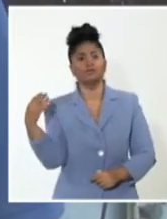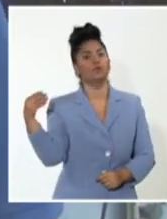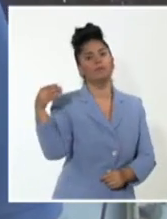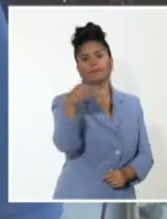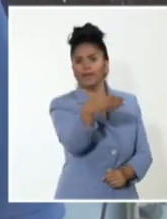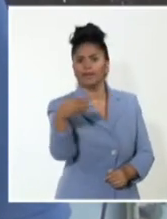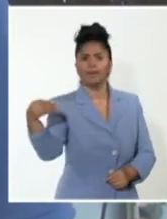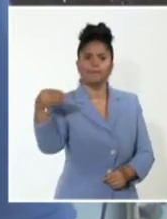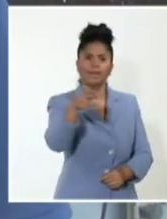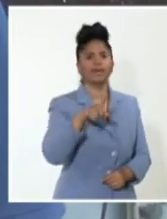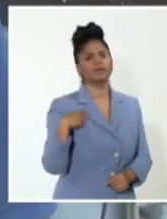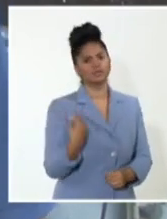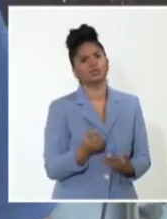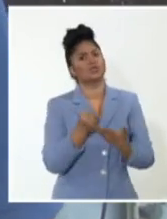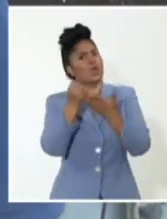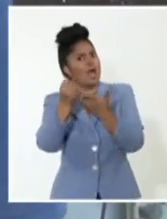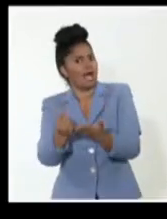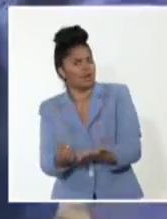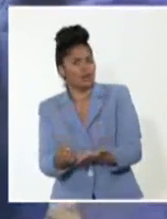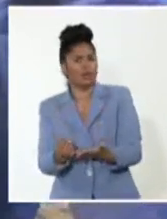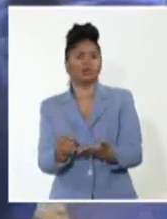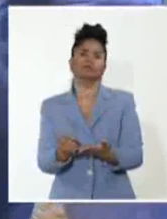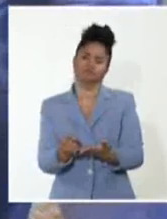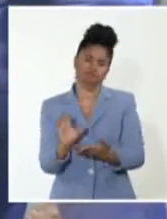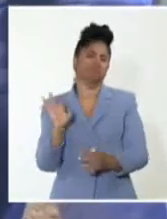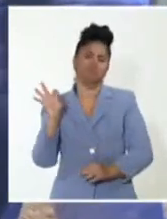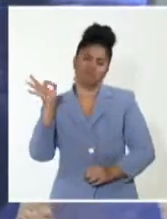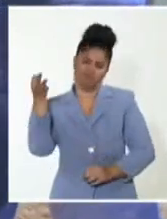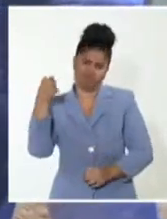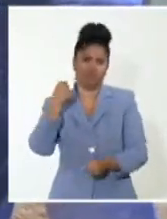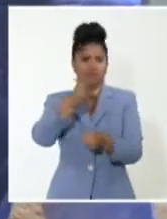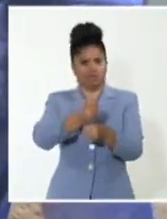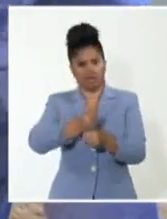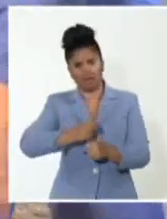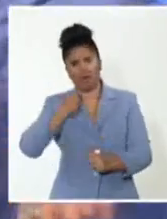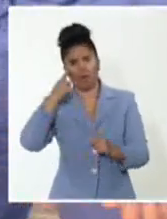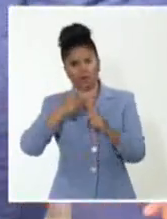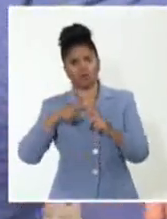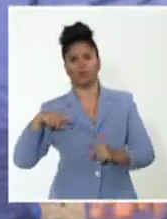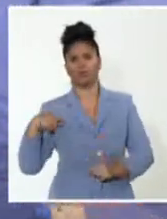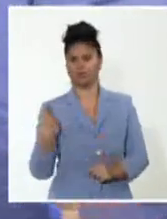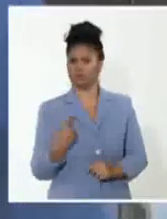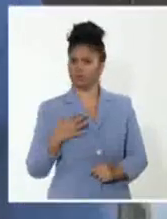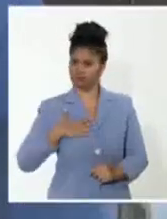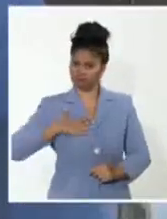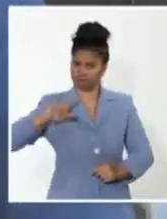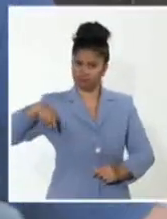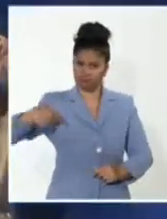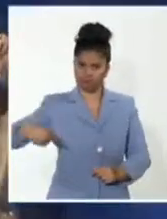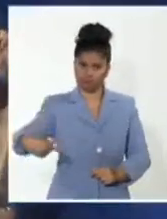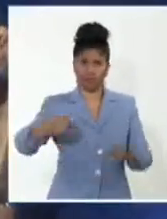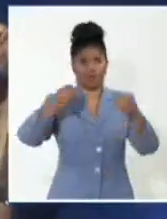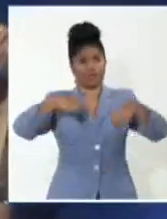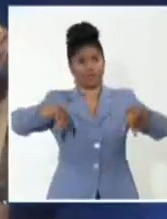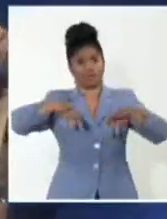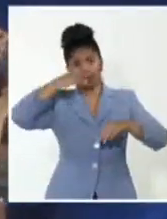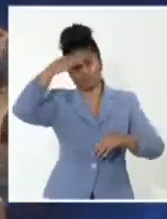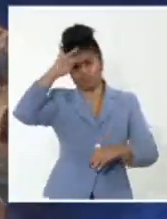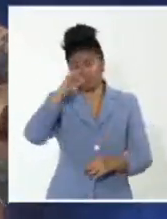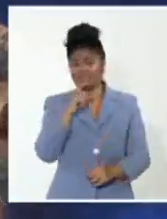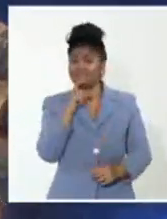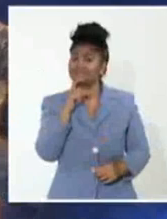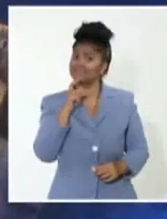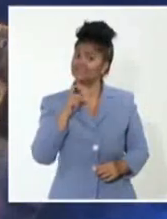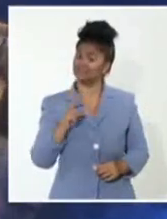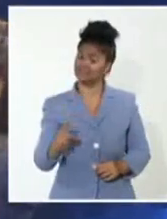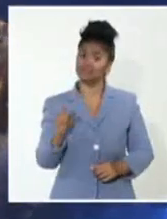cubrir las necesidades de las afectaciones a los clientes en las circunstancias que estamos viviendo, que son circunstancias bien difíciles. Al desfile del 1 de